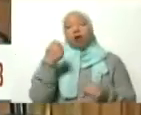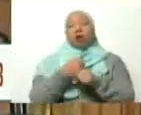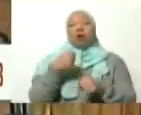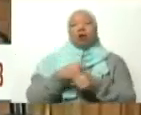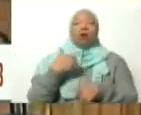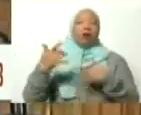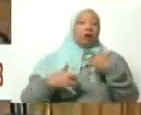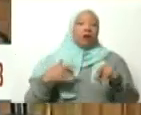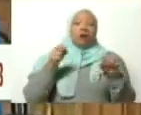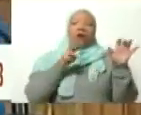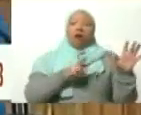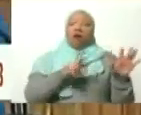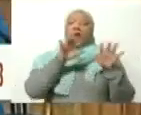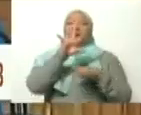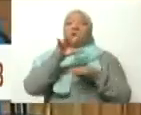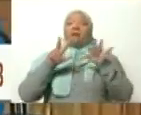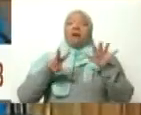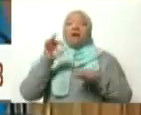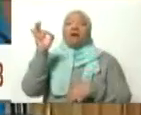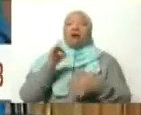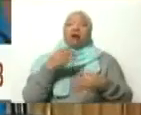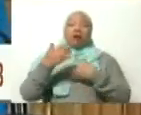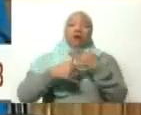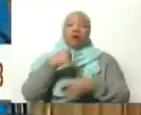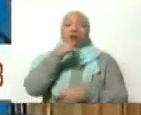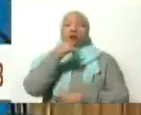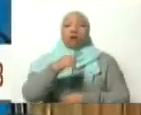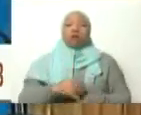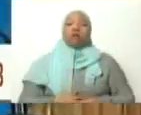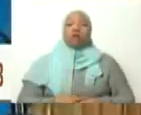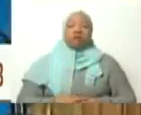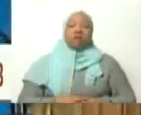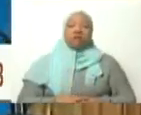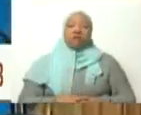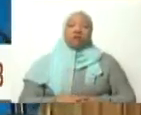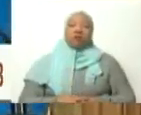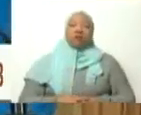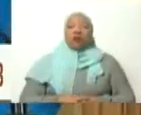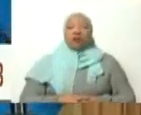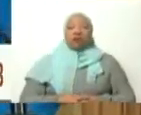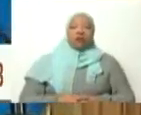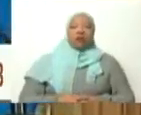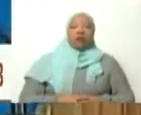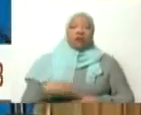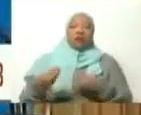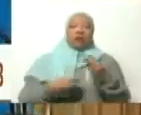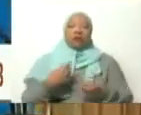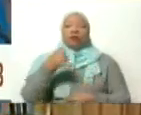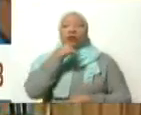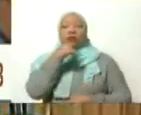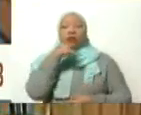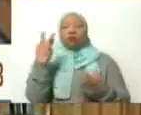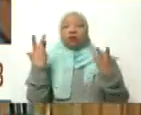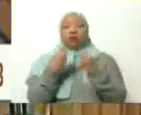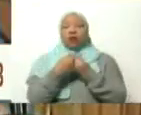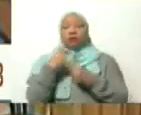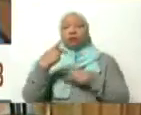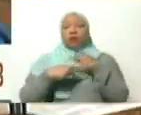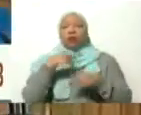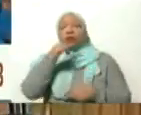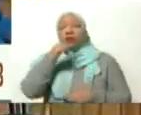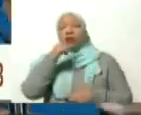apenas 743 millones de dólares. Venimos a un proceso de franca recuperación. ¿Pero qué ha dicho el